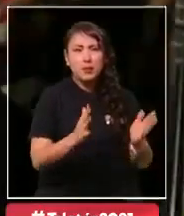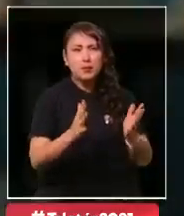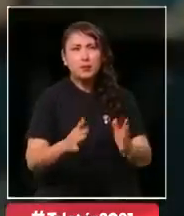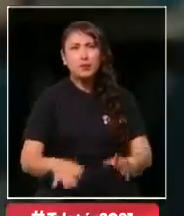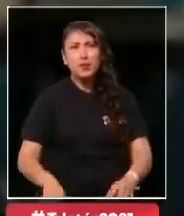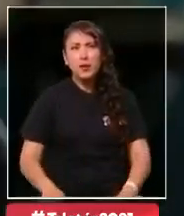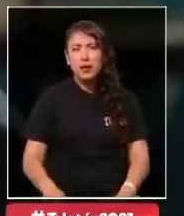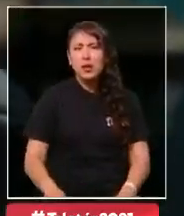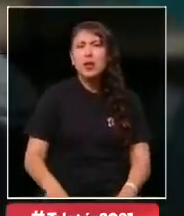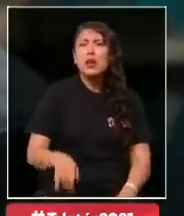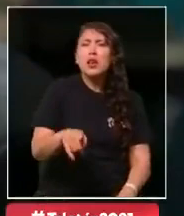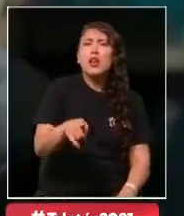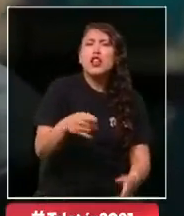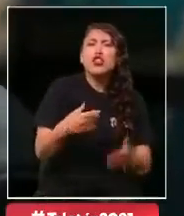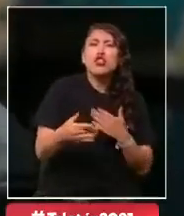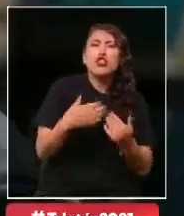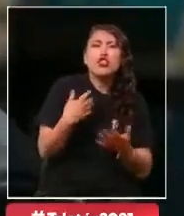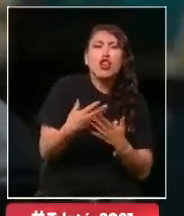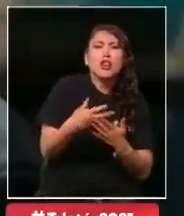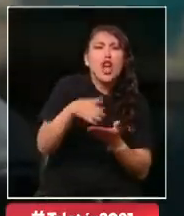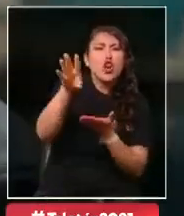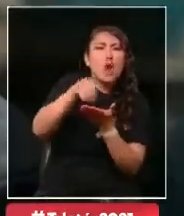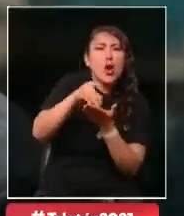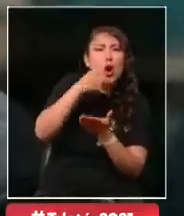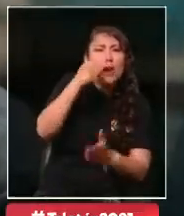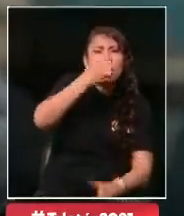Oye, John, ¿dónde está Esteban?